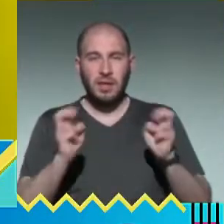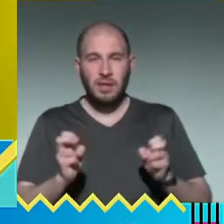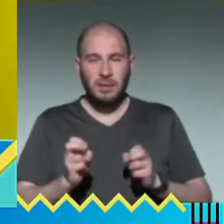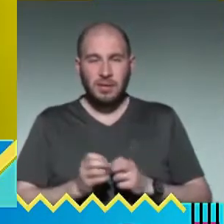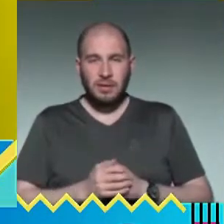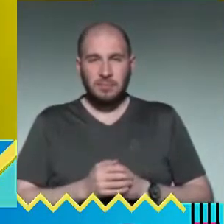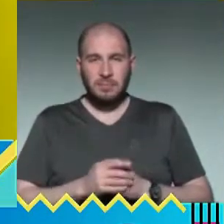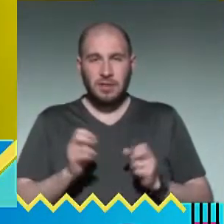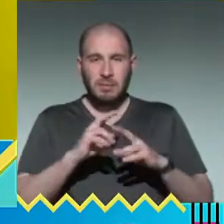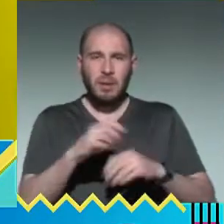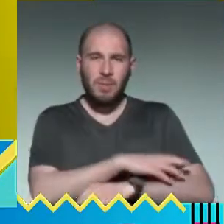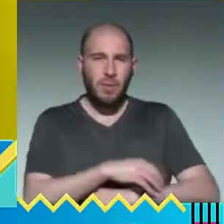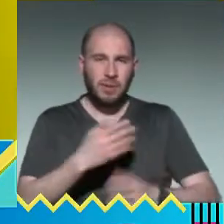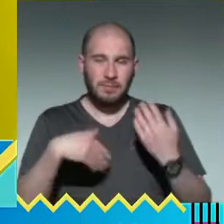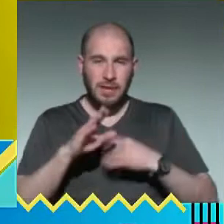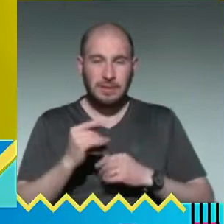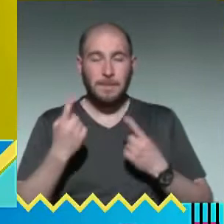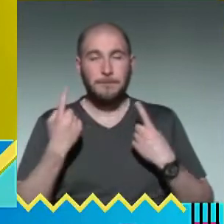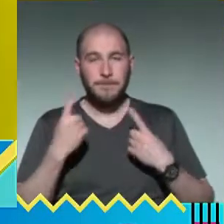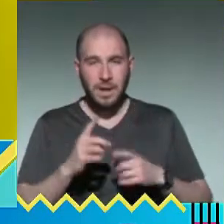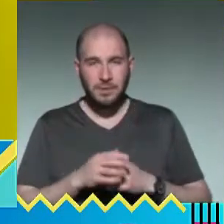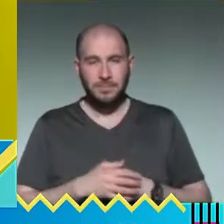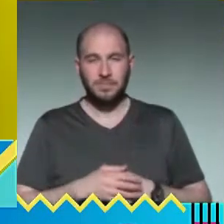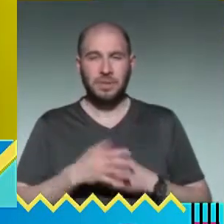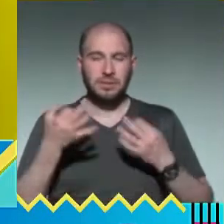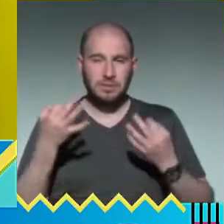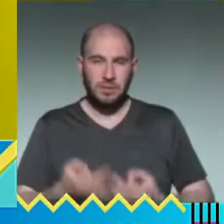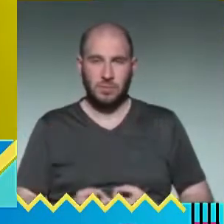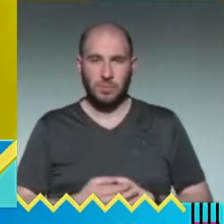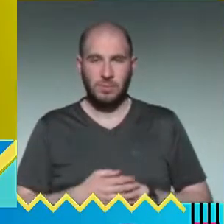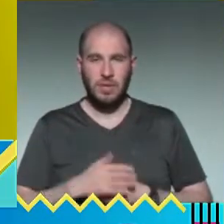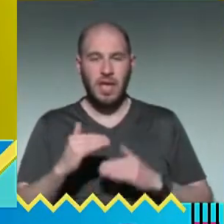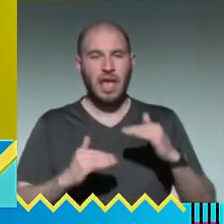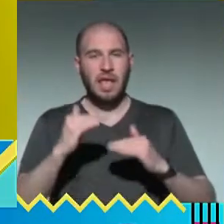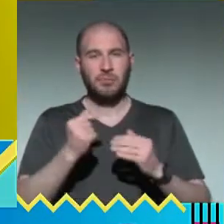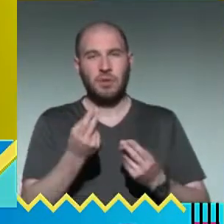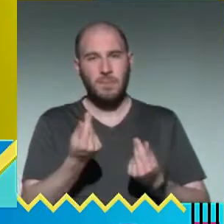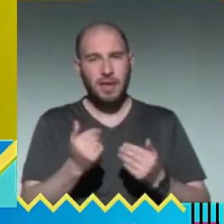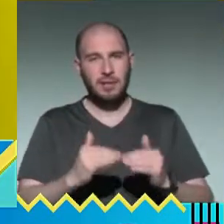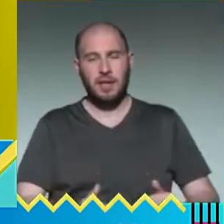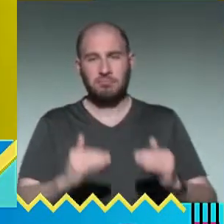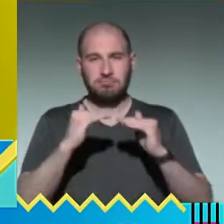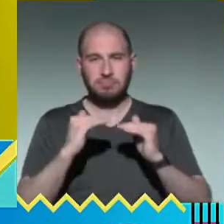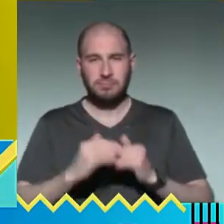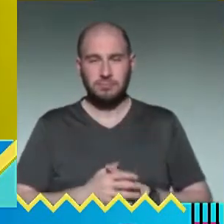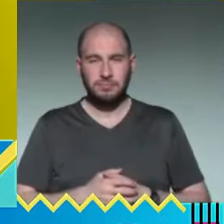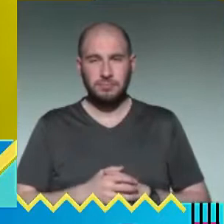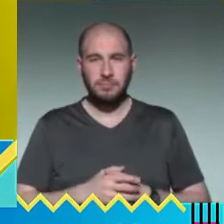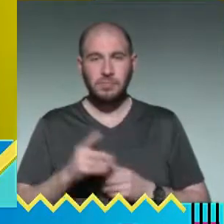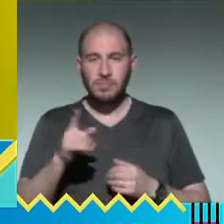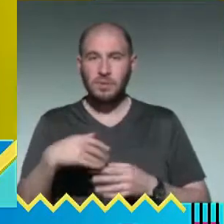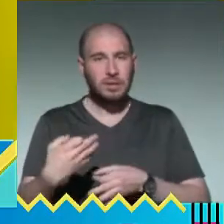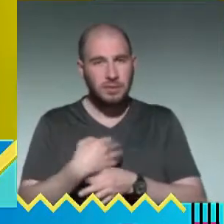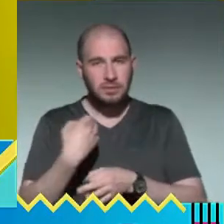que ver con los más vulnerables. Entonces, pero sí, sin ninguna duda, creo que el equilibrio fiscal tiene que enseñarnos